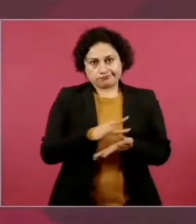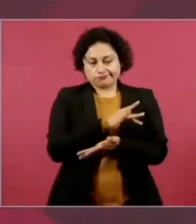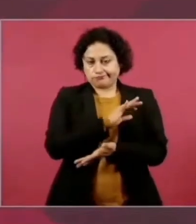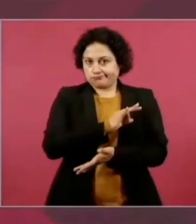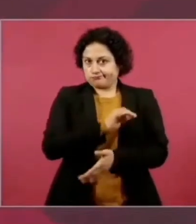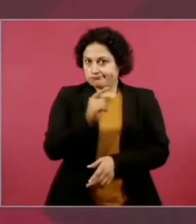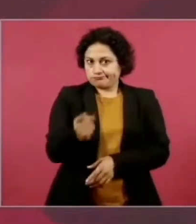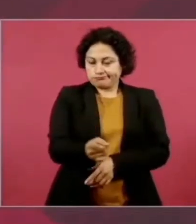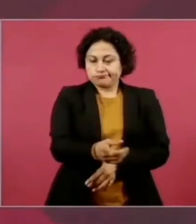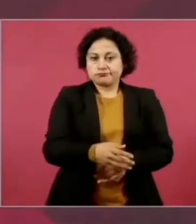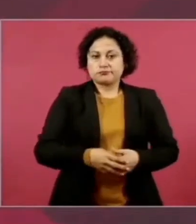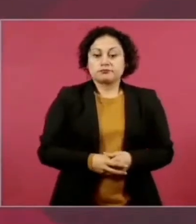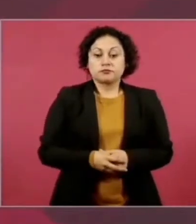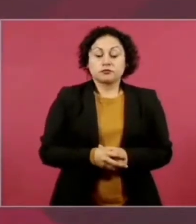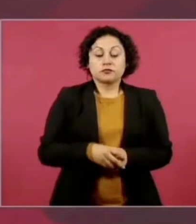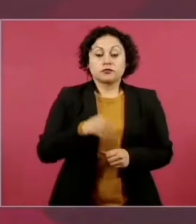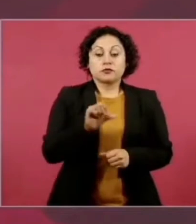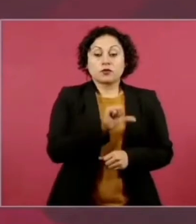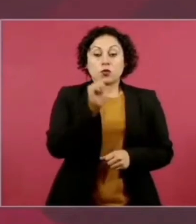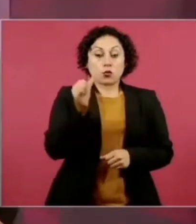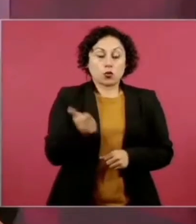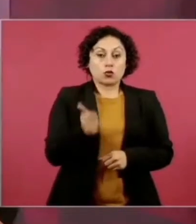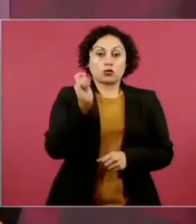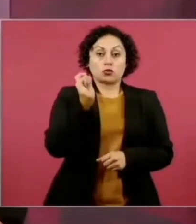otro, lo del patrimonio